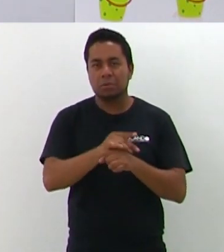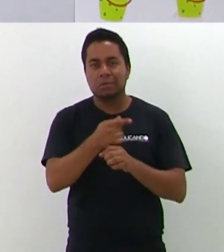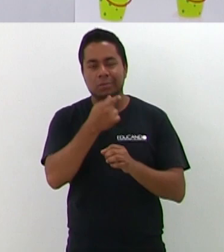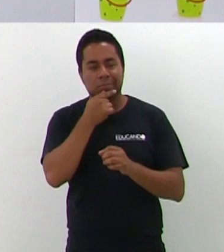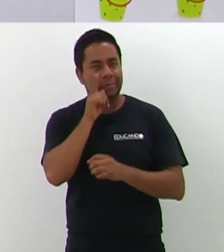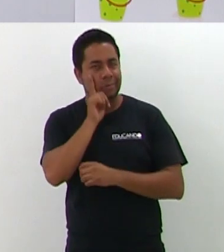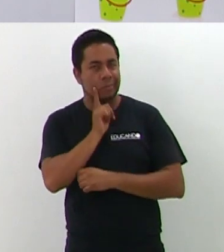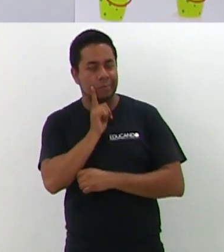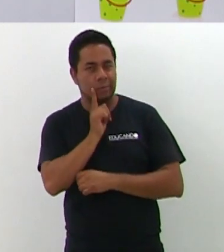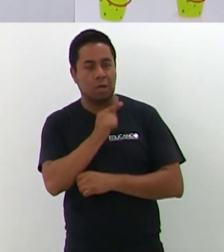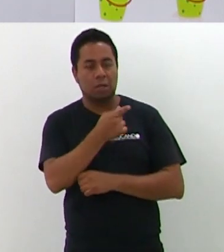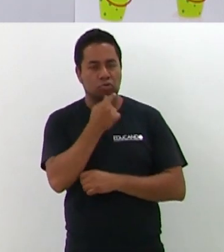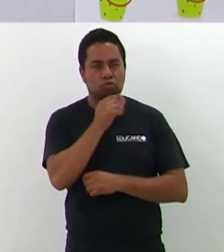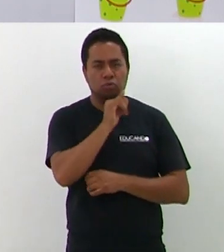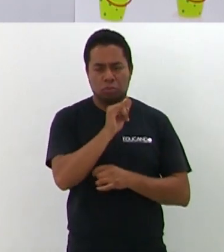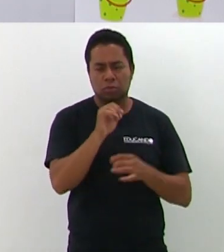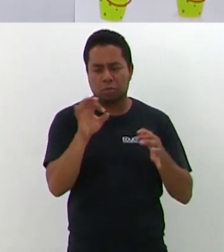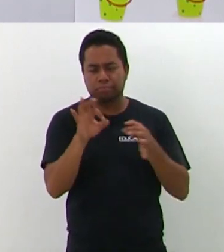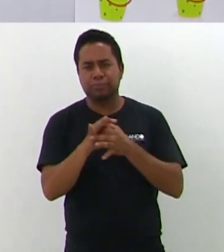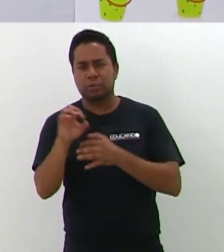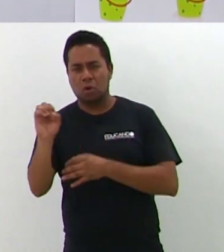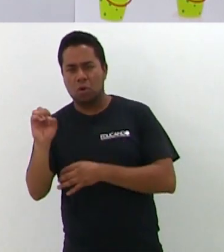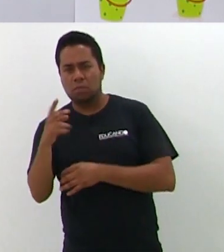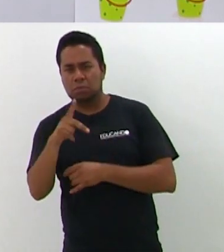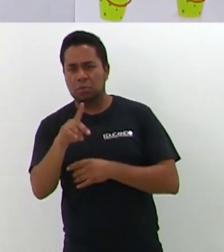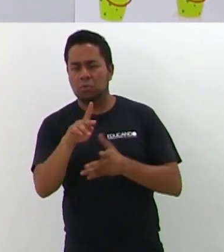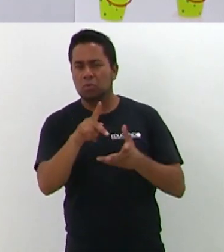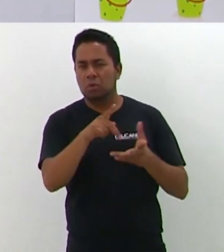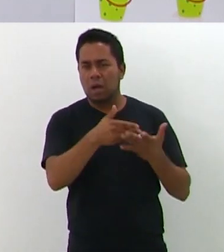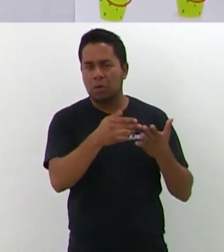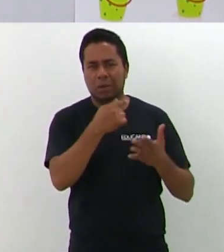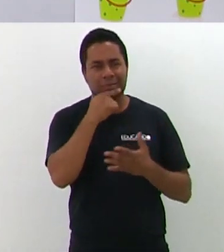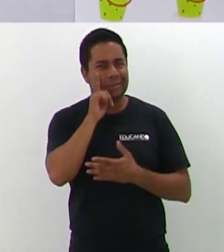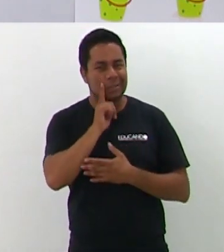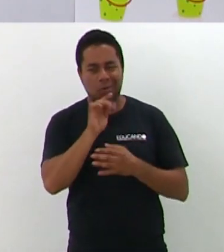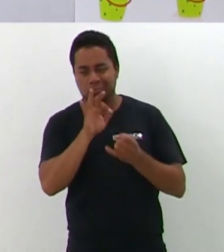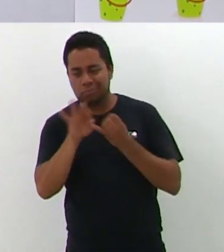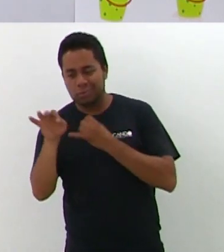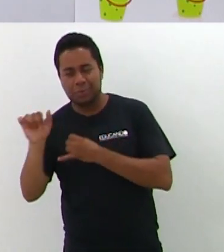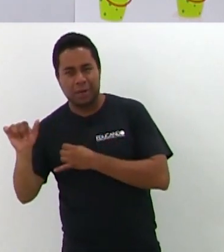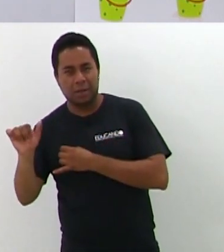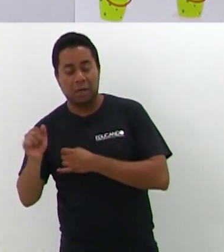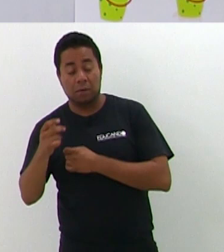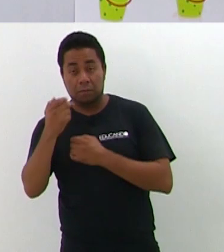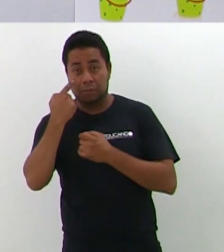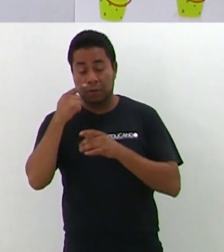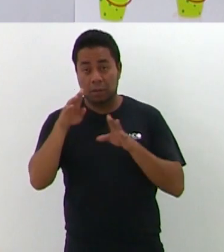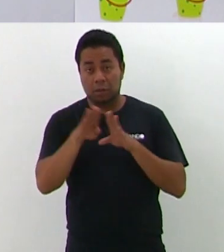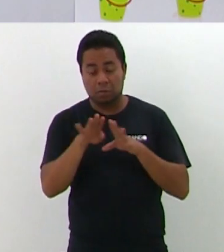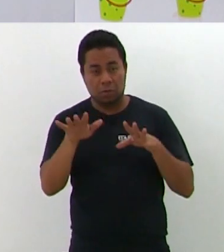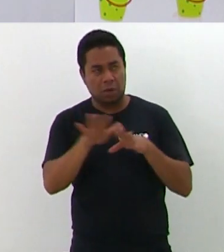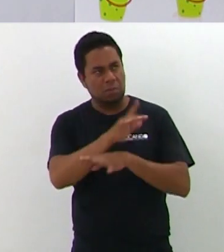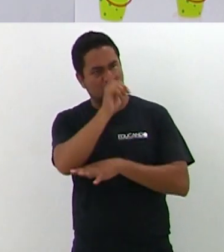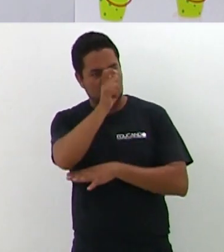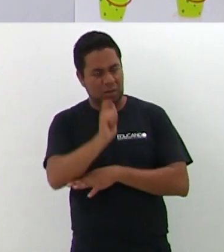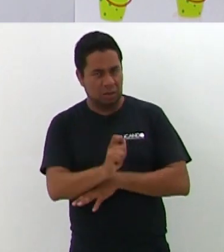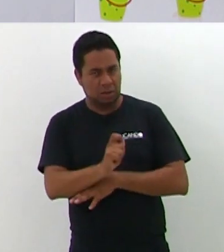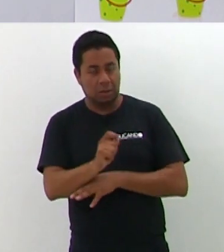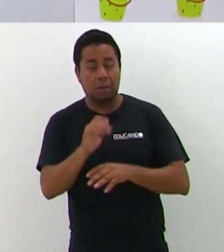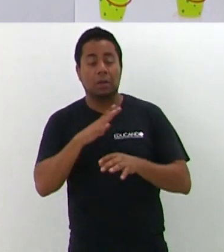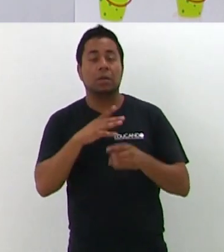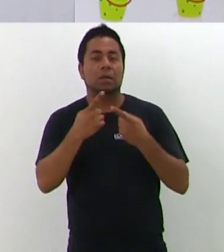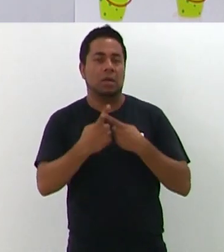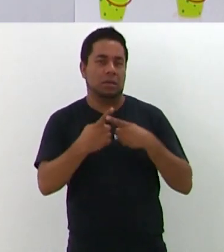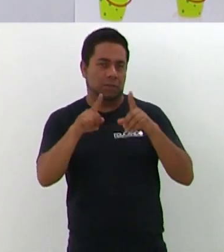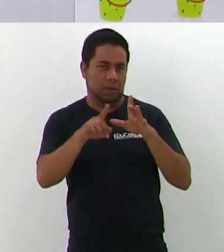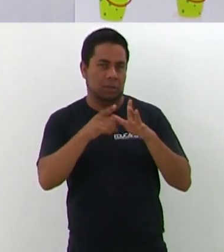niña, ¿verdad? Si fuera niño, sí quedaría sucio. Bueno. Observamos, por favor, cómo cambia el sentido de la oración.